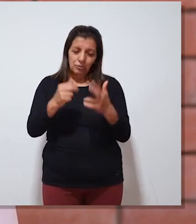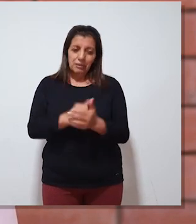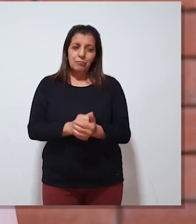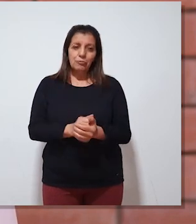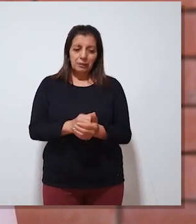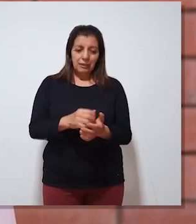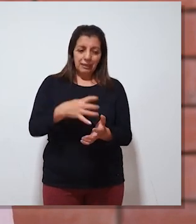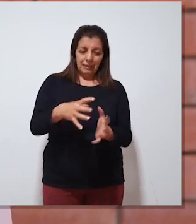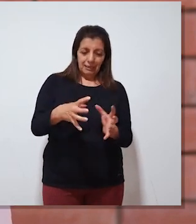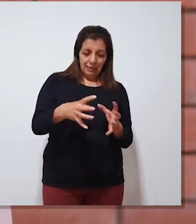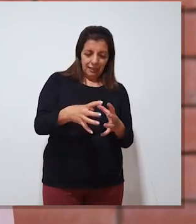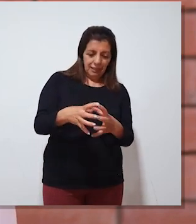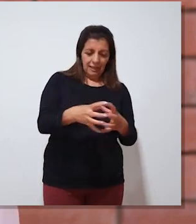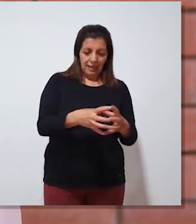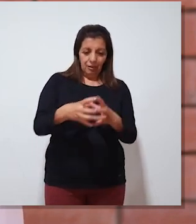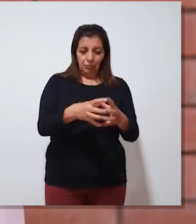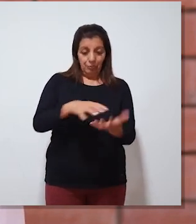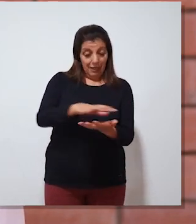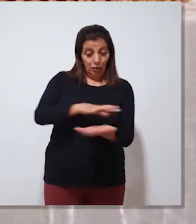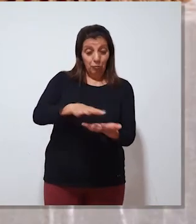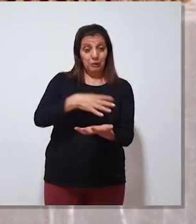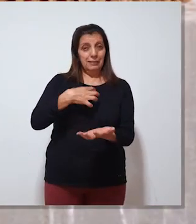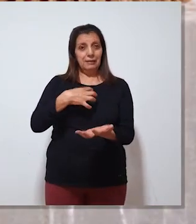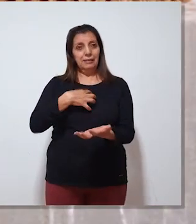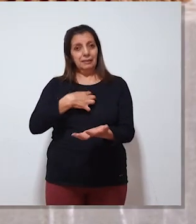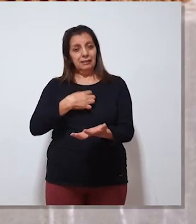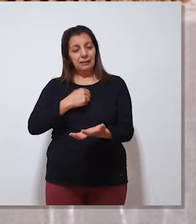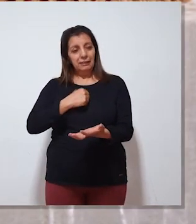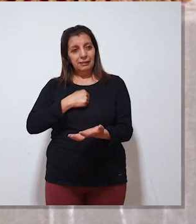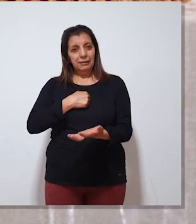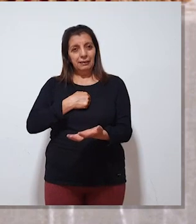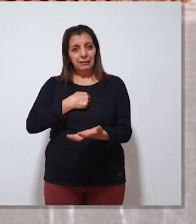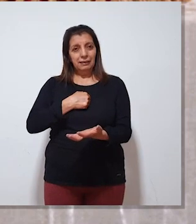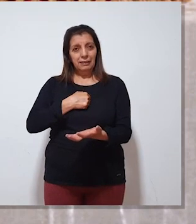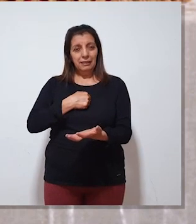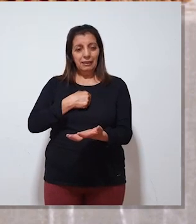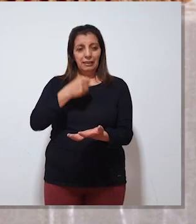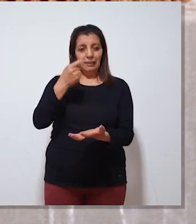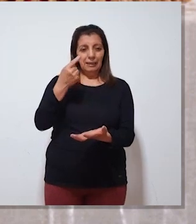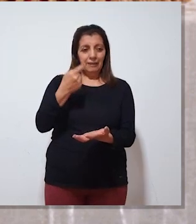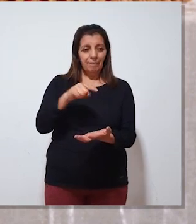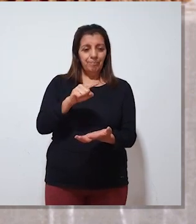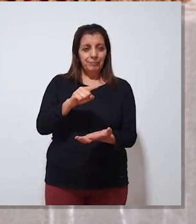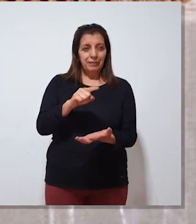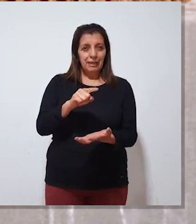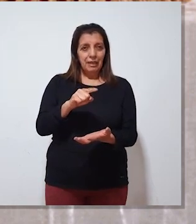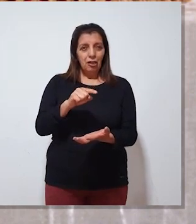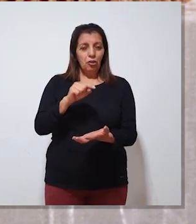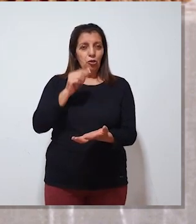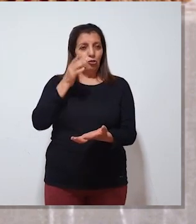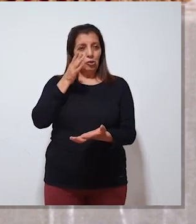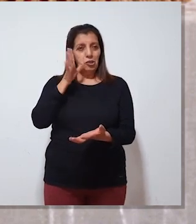cristiana, entre la ascensión del Señor y Pentecostés, un momento de importantes